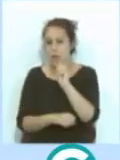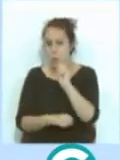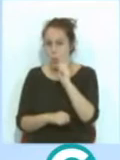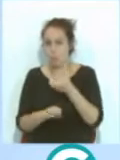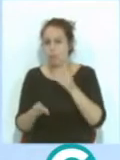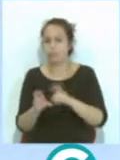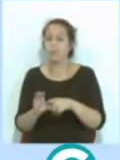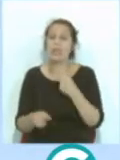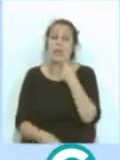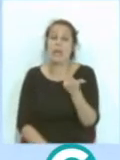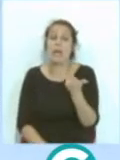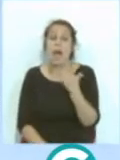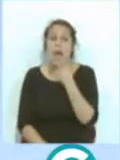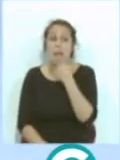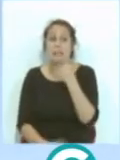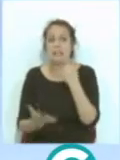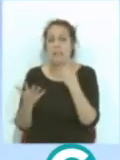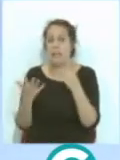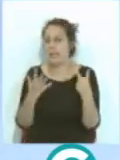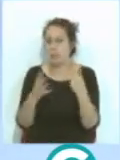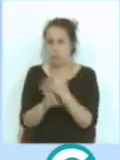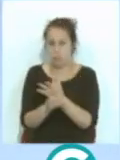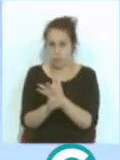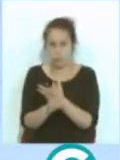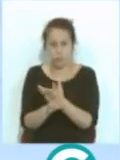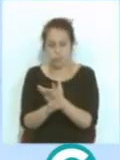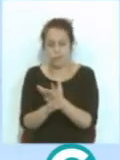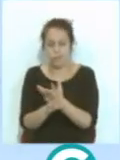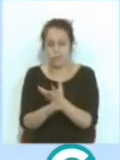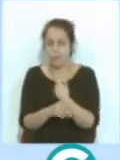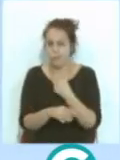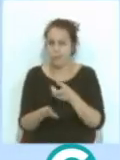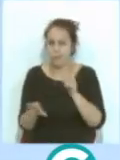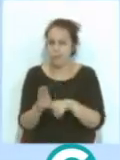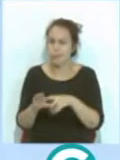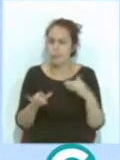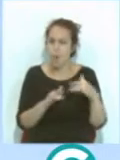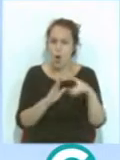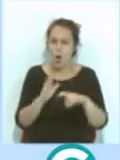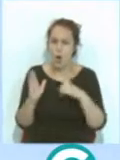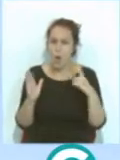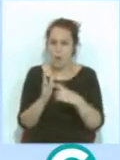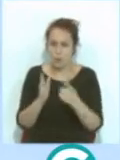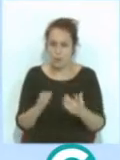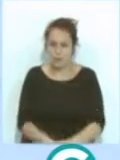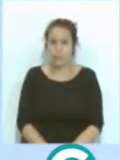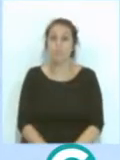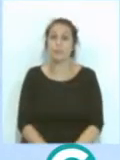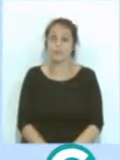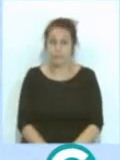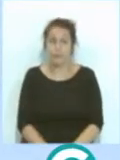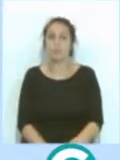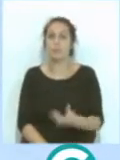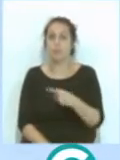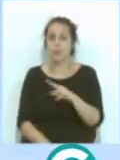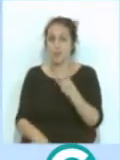fueron, podemos decir, casi 6 o 7 jugadores que tuvieron esa cantidad de minutos intensos. Sí, prácticamente